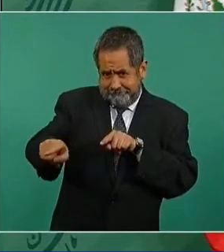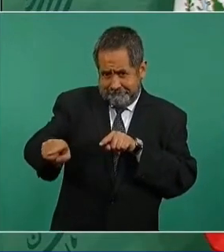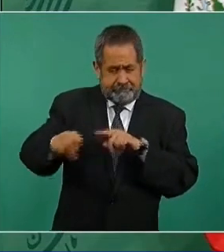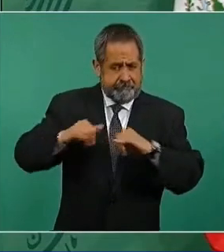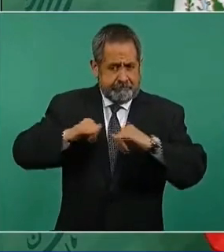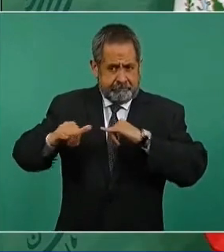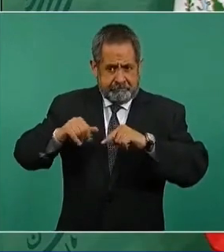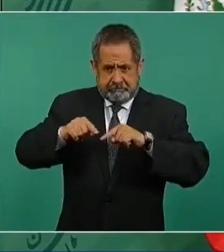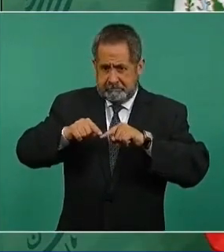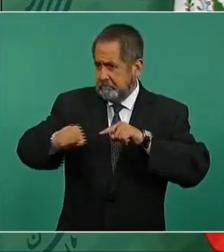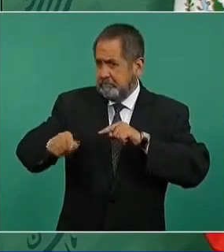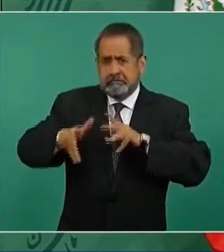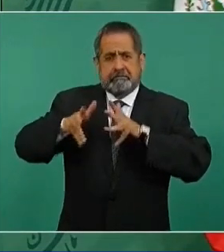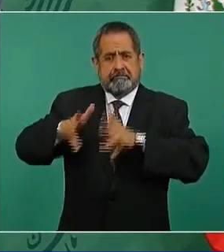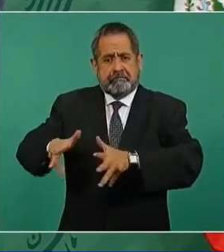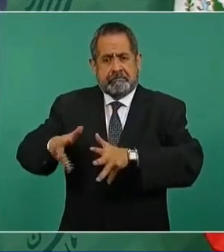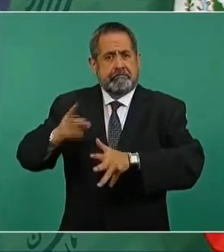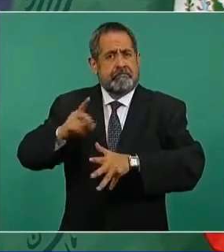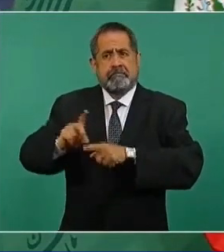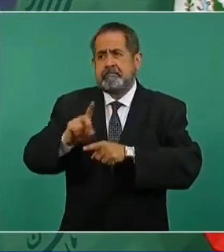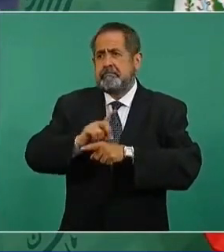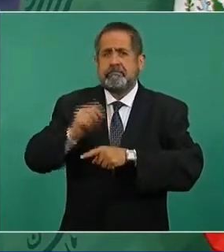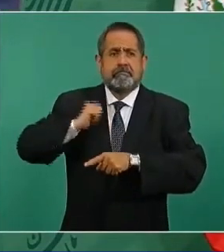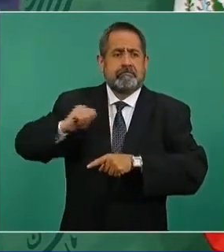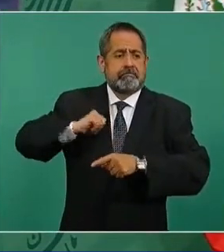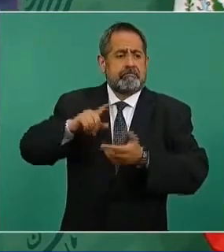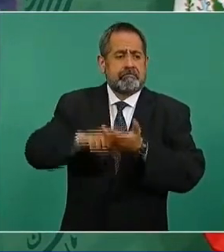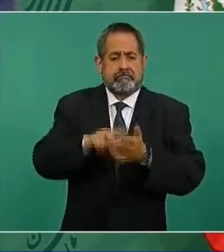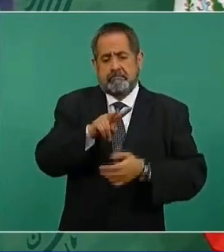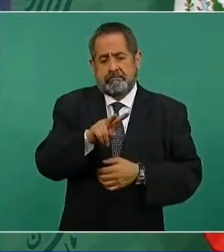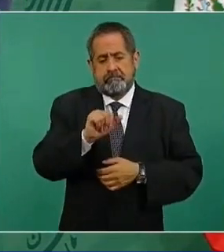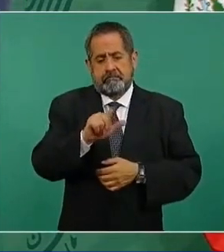de Valladolid hacia Cancún.